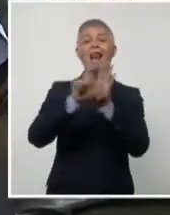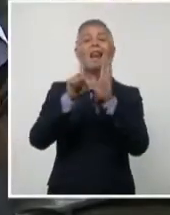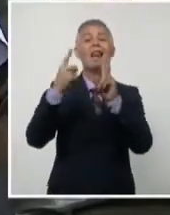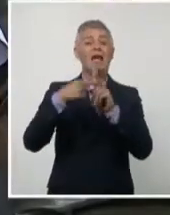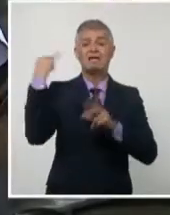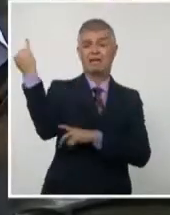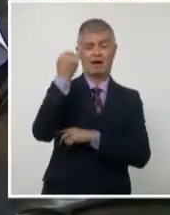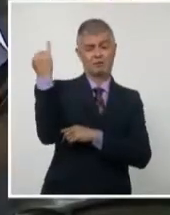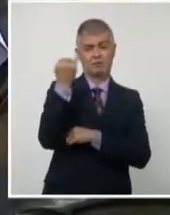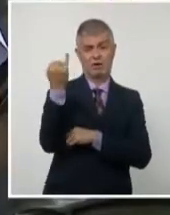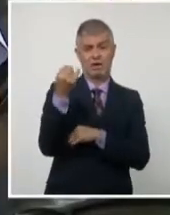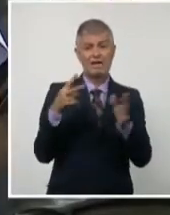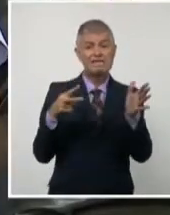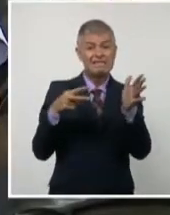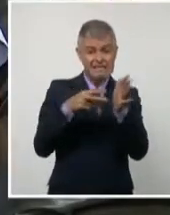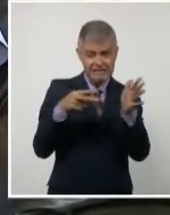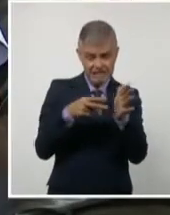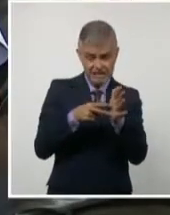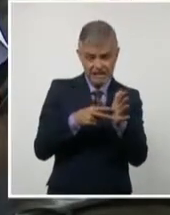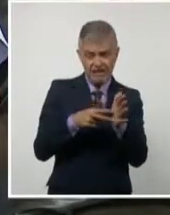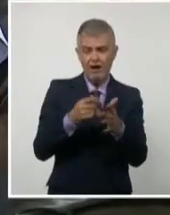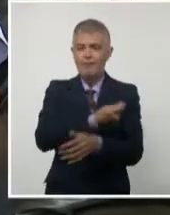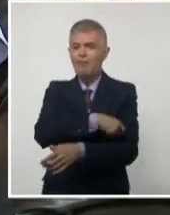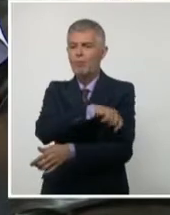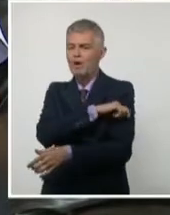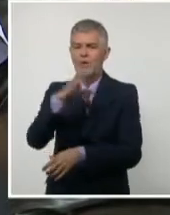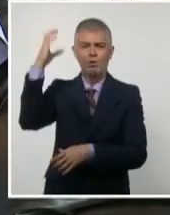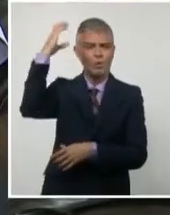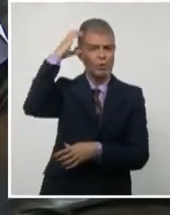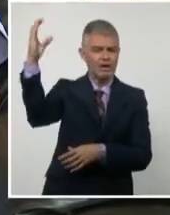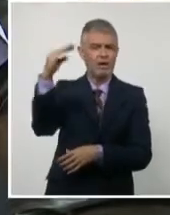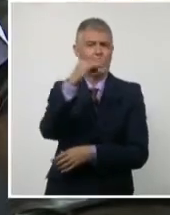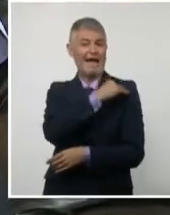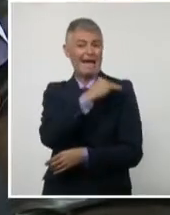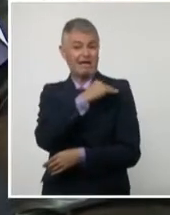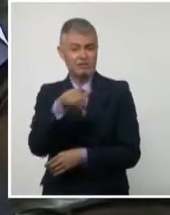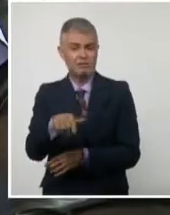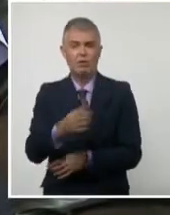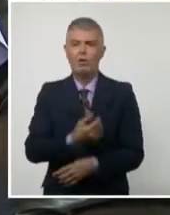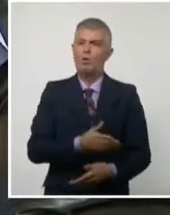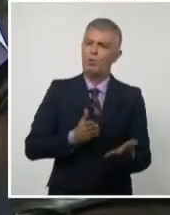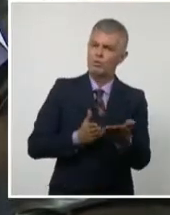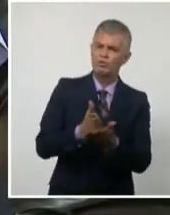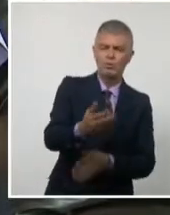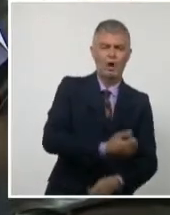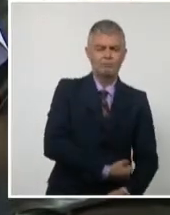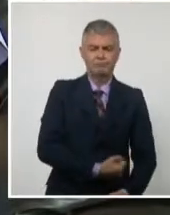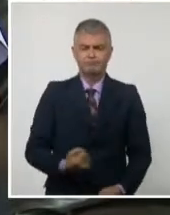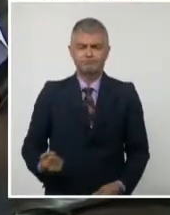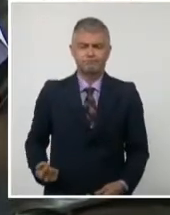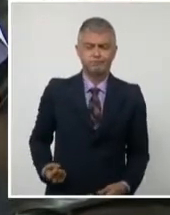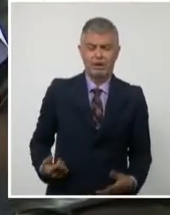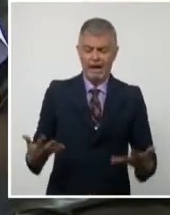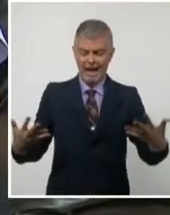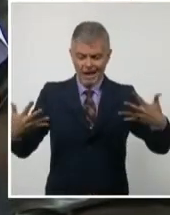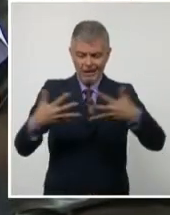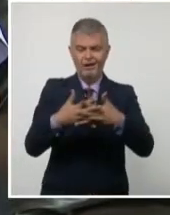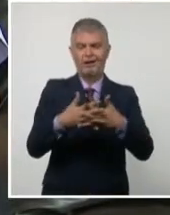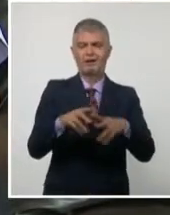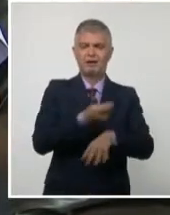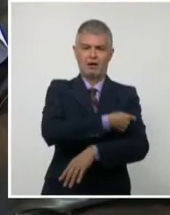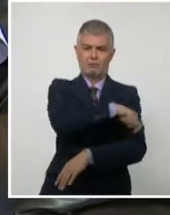su pueblo, su gobierno y su ejército también van a continuar su resistencia en la cohesión de nuestro pueblo y también